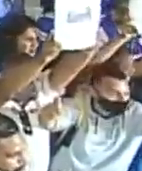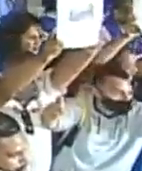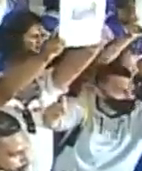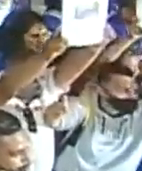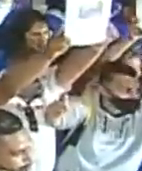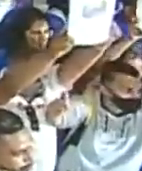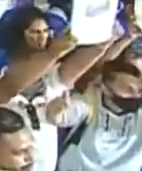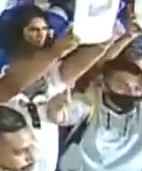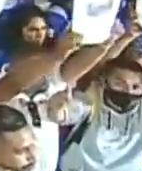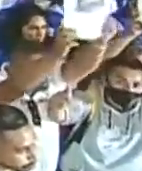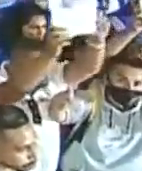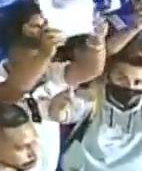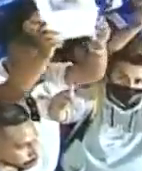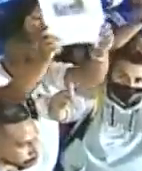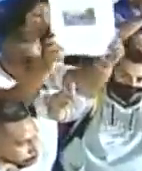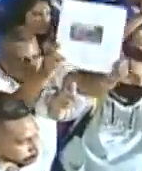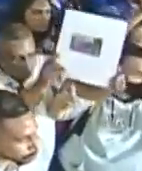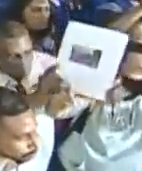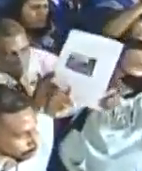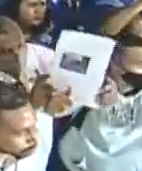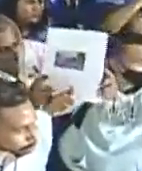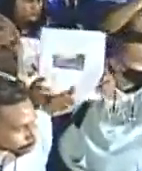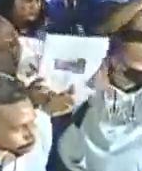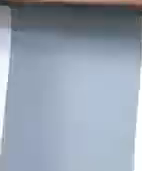este contacto.